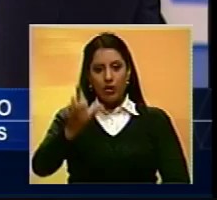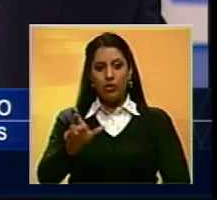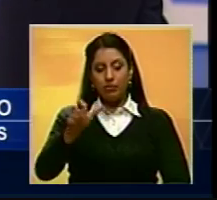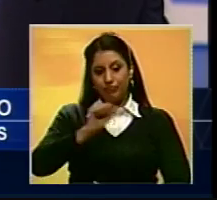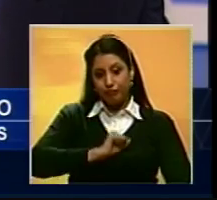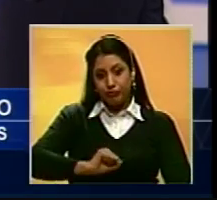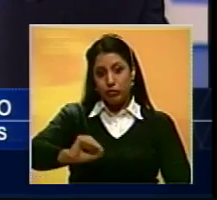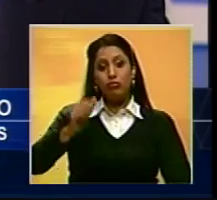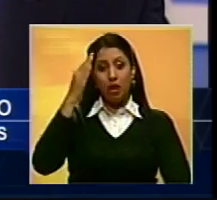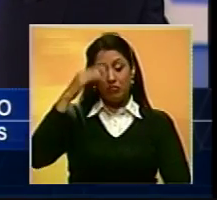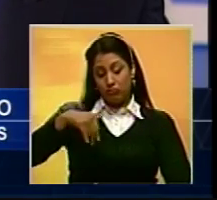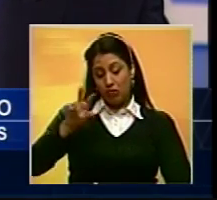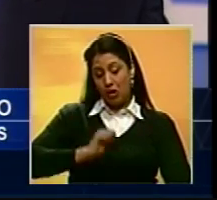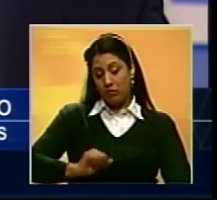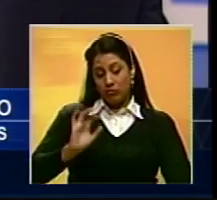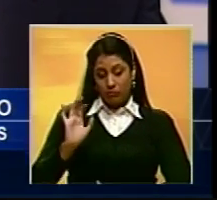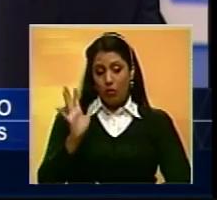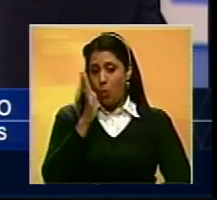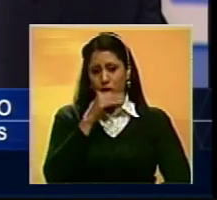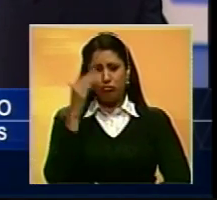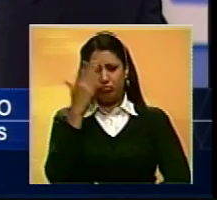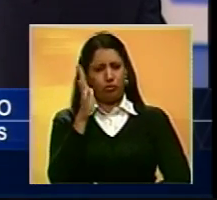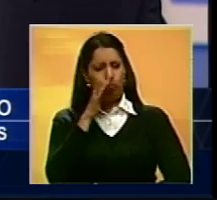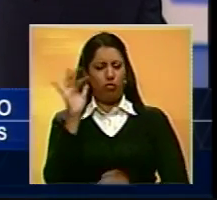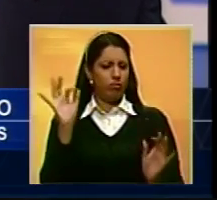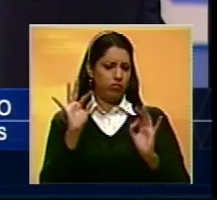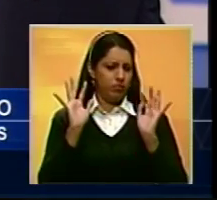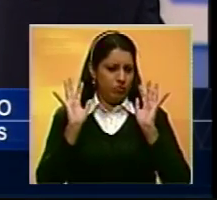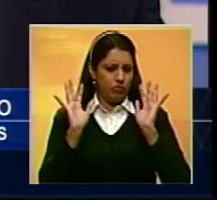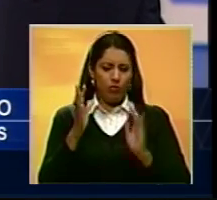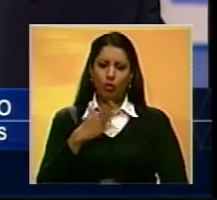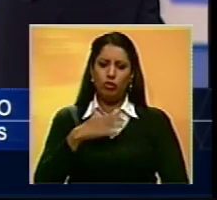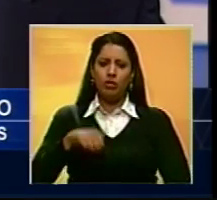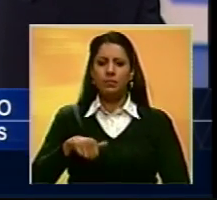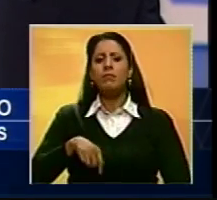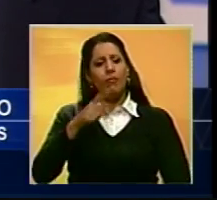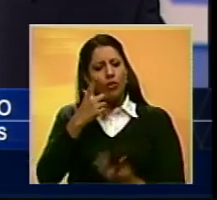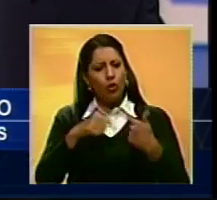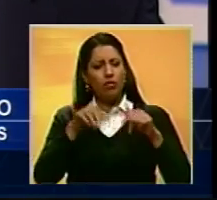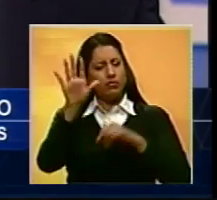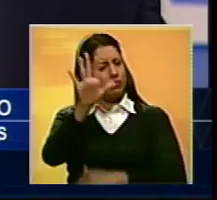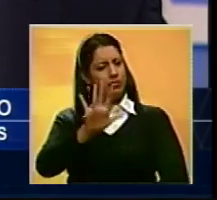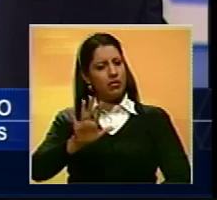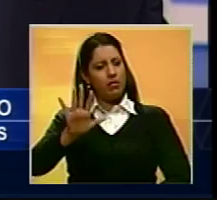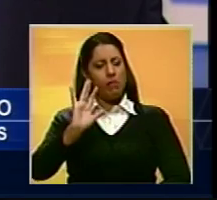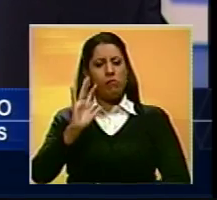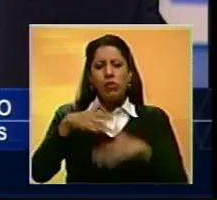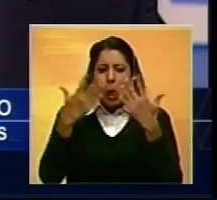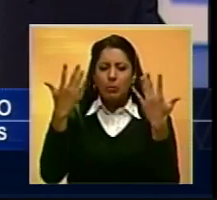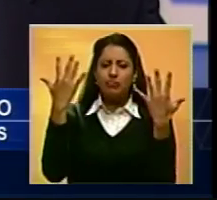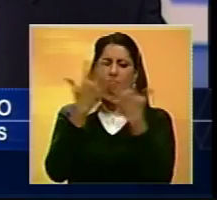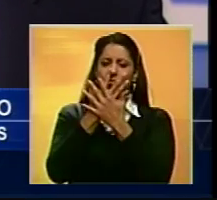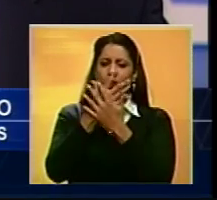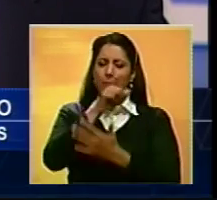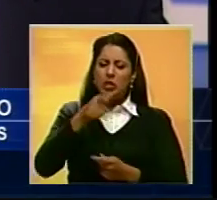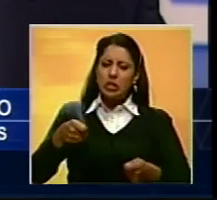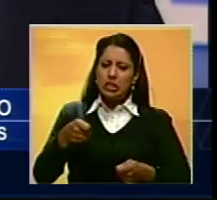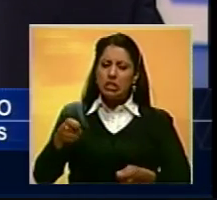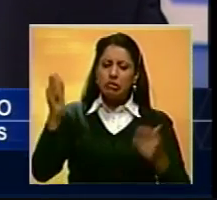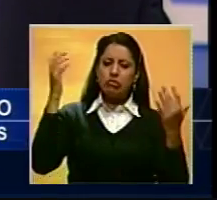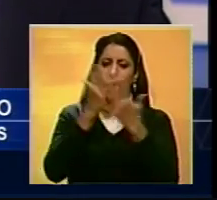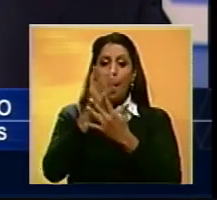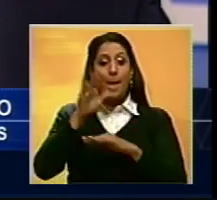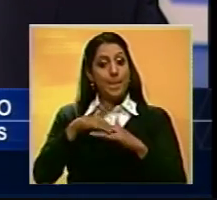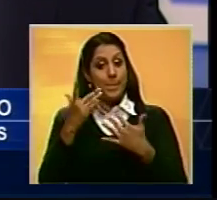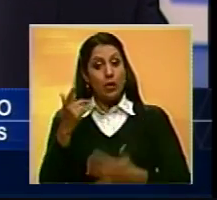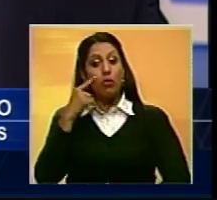por nacimiento. Eso no cabe duda a nadie, que ellos han manejado bajo ese criterio para confundir a la gente.